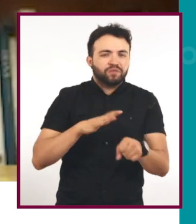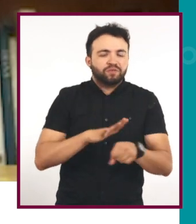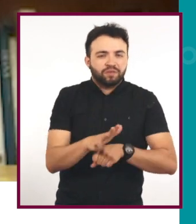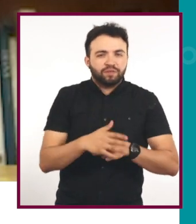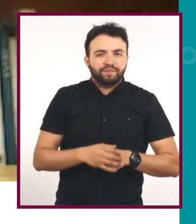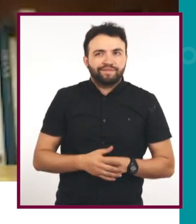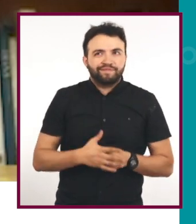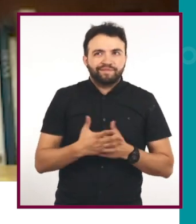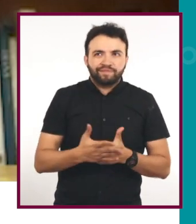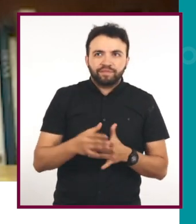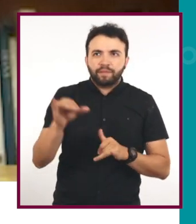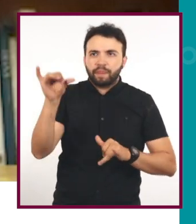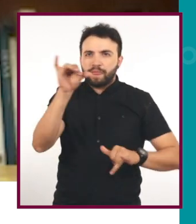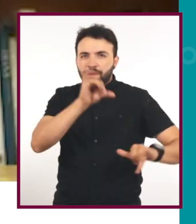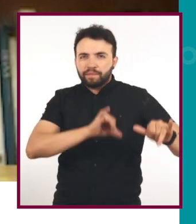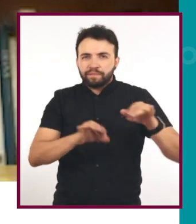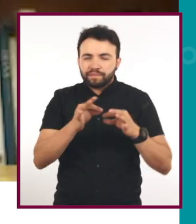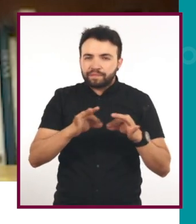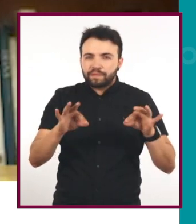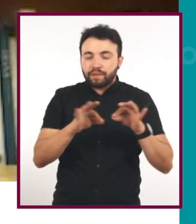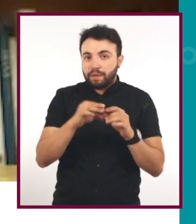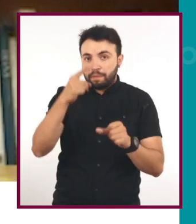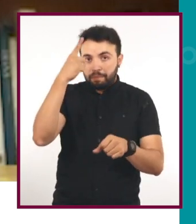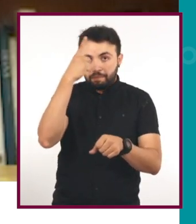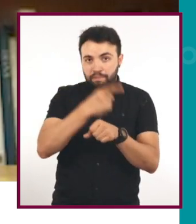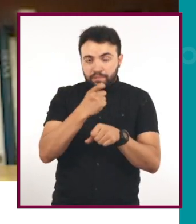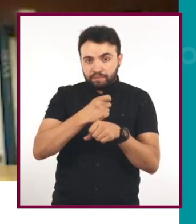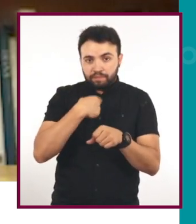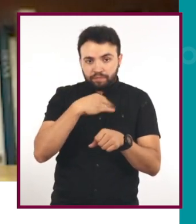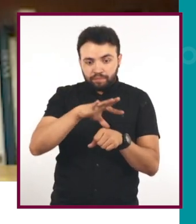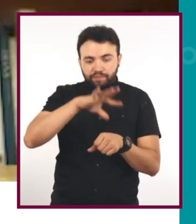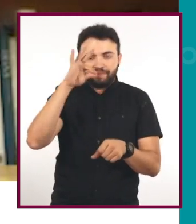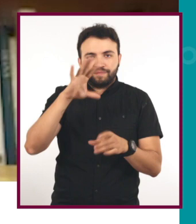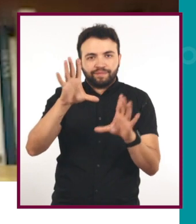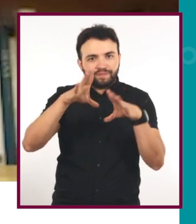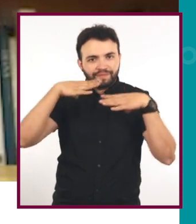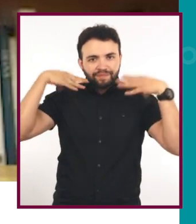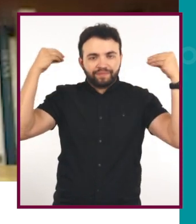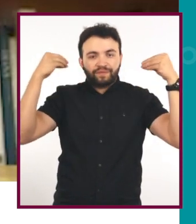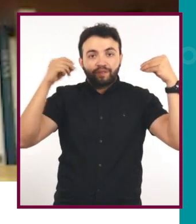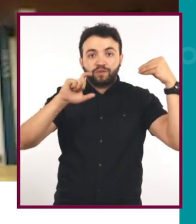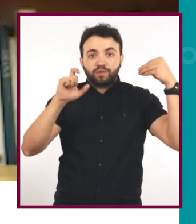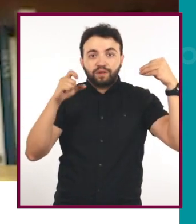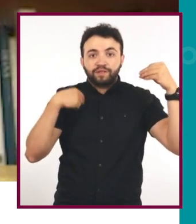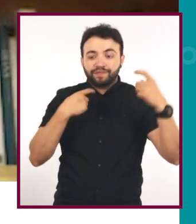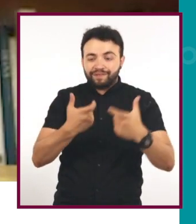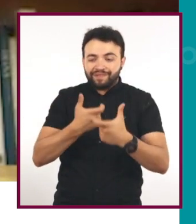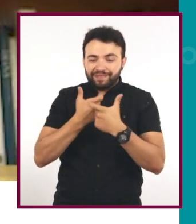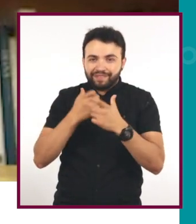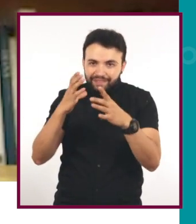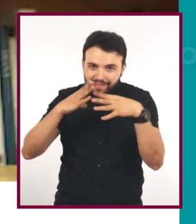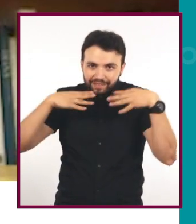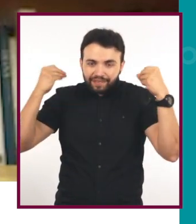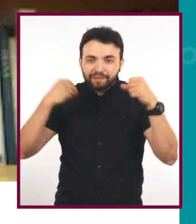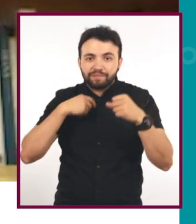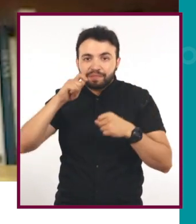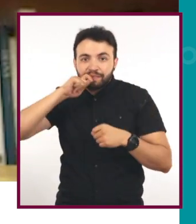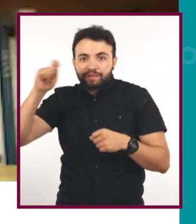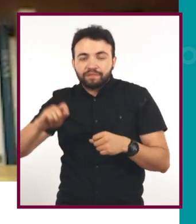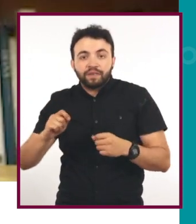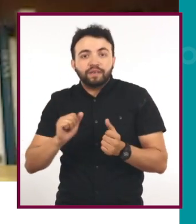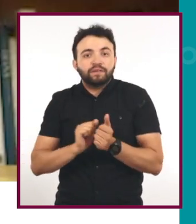Ingredientes principales, creo que el primer ingrediente es la risa. Cuando tú compartes la risa con tus amigos, estás haciendo